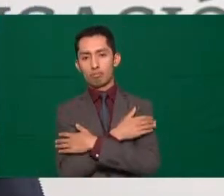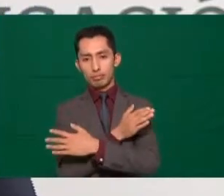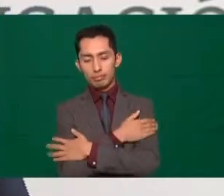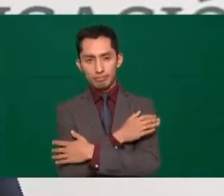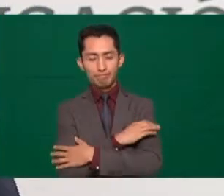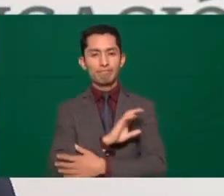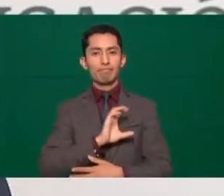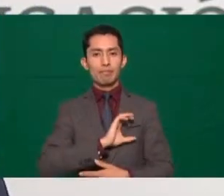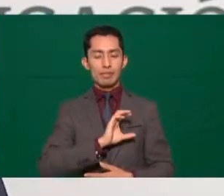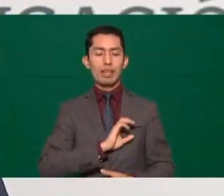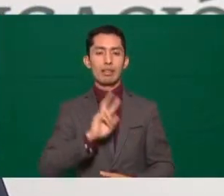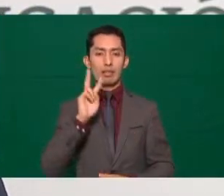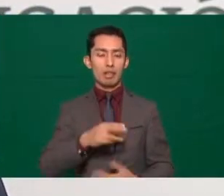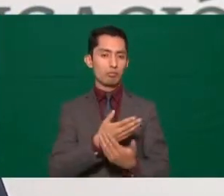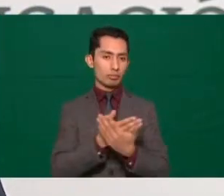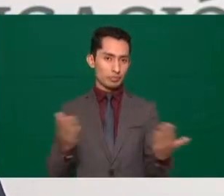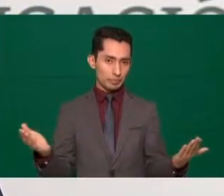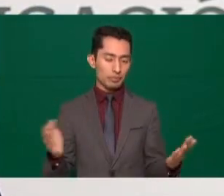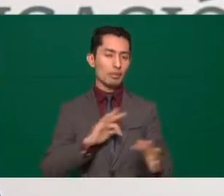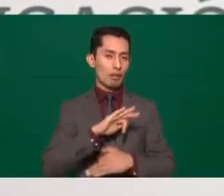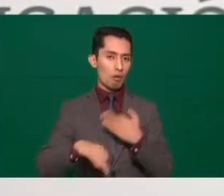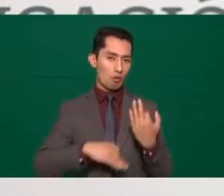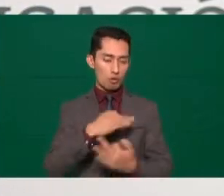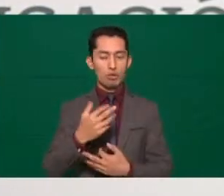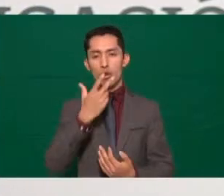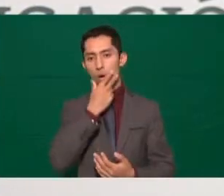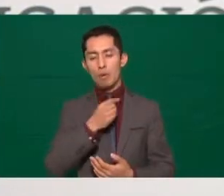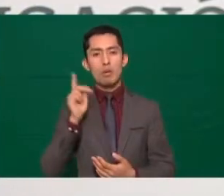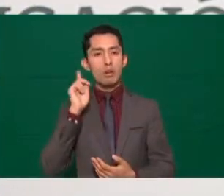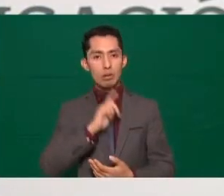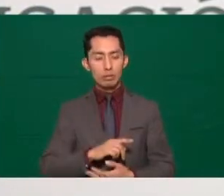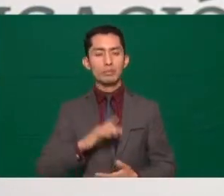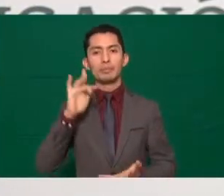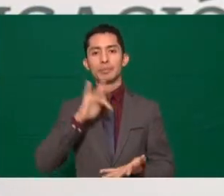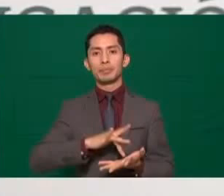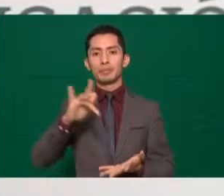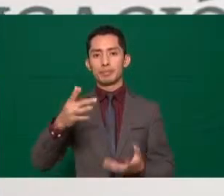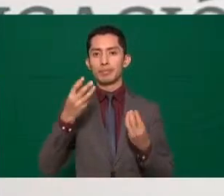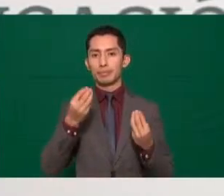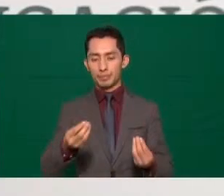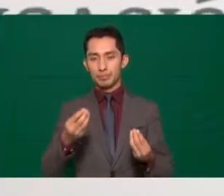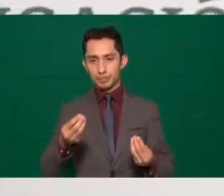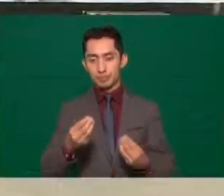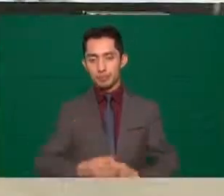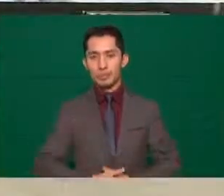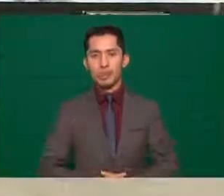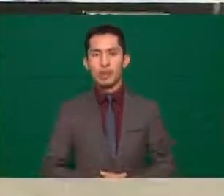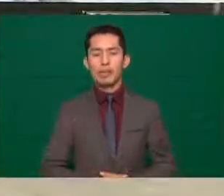fraterno, cariñoso, para todas y para todos. Muchas gracias.